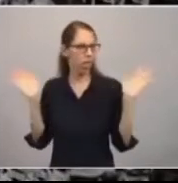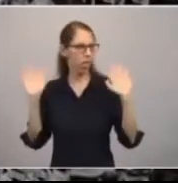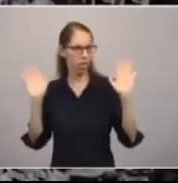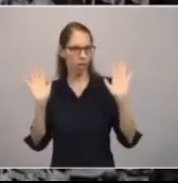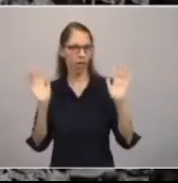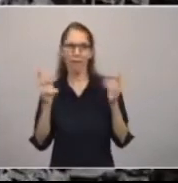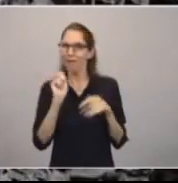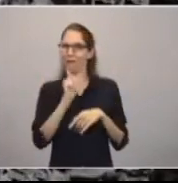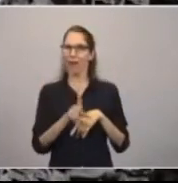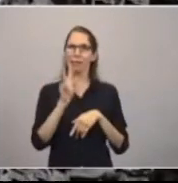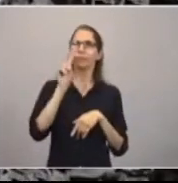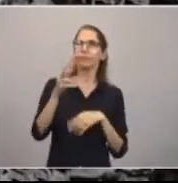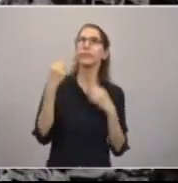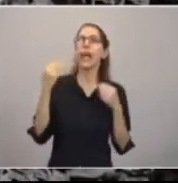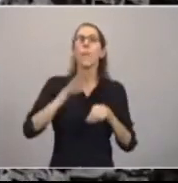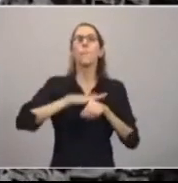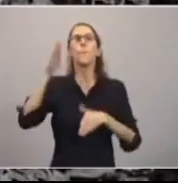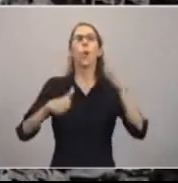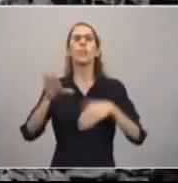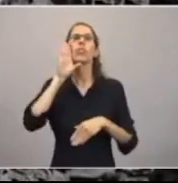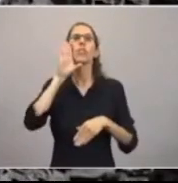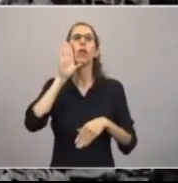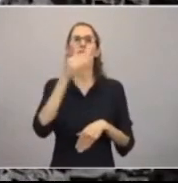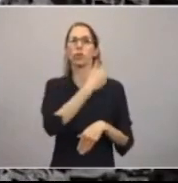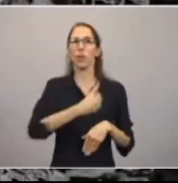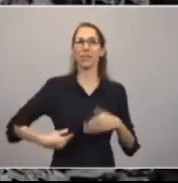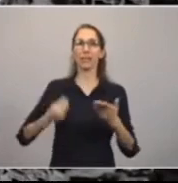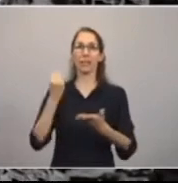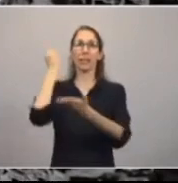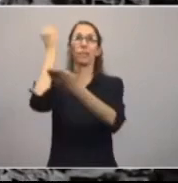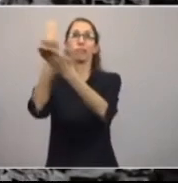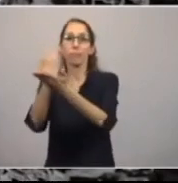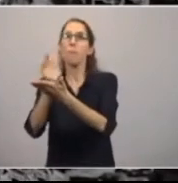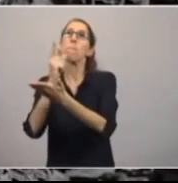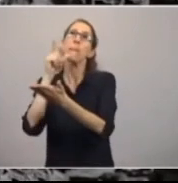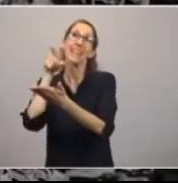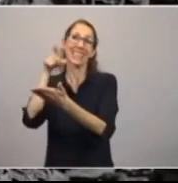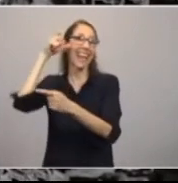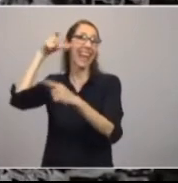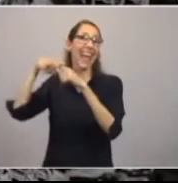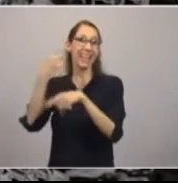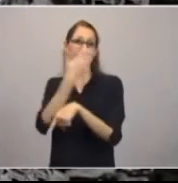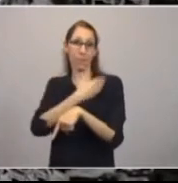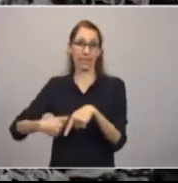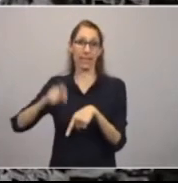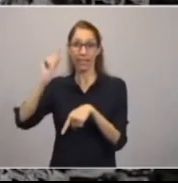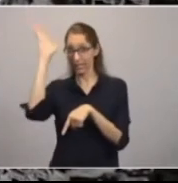Estados Unidos, que creo que apoya al presidente actual o lo apoyaba, Trump,